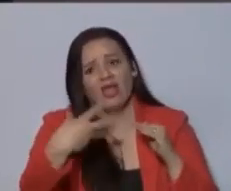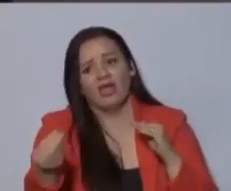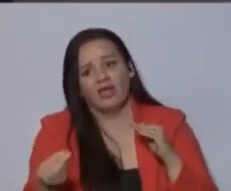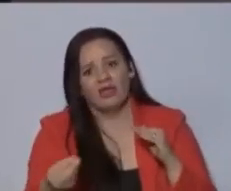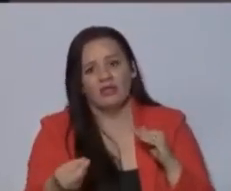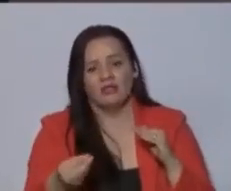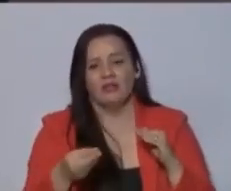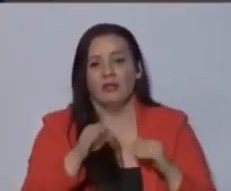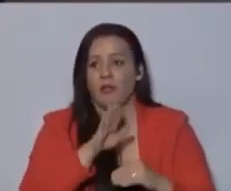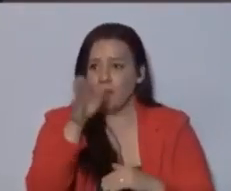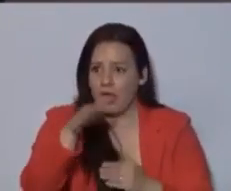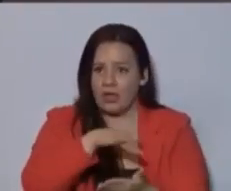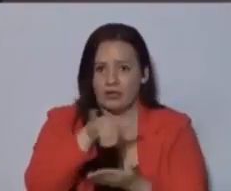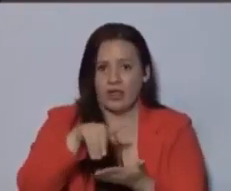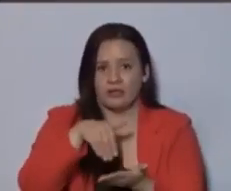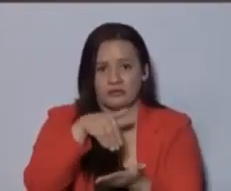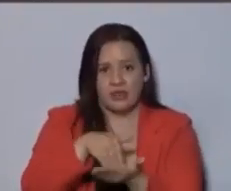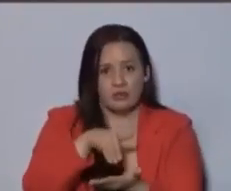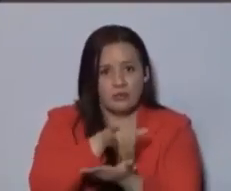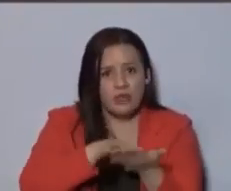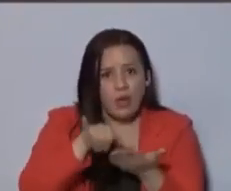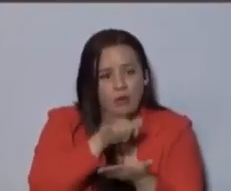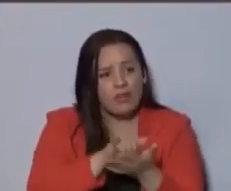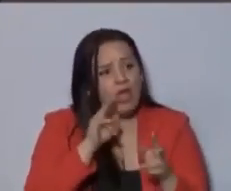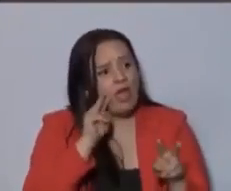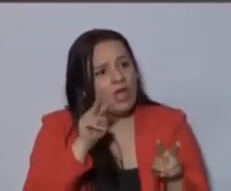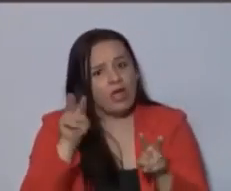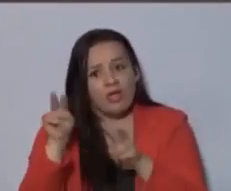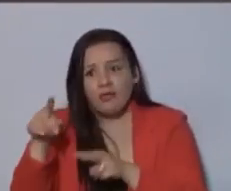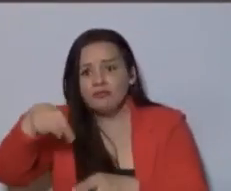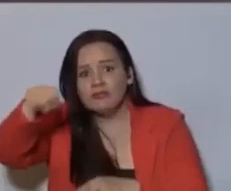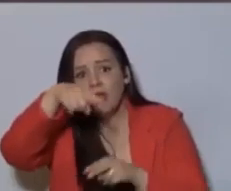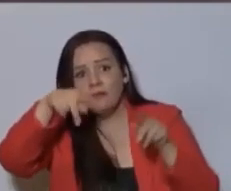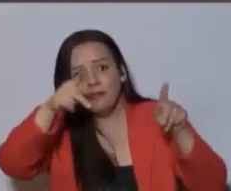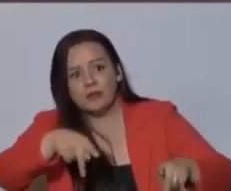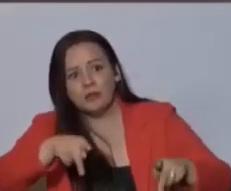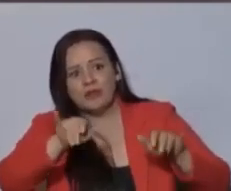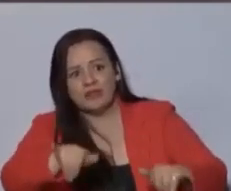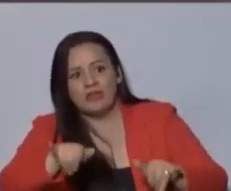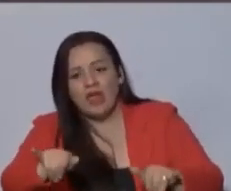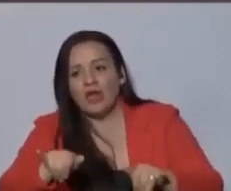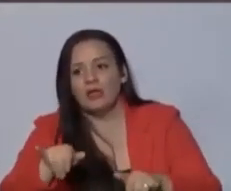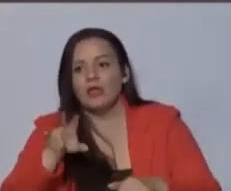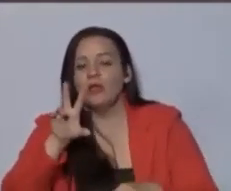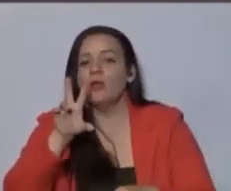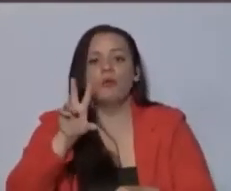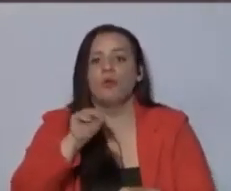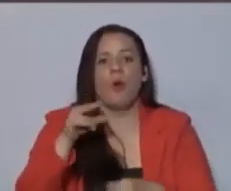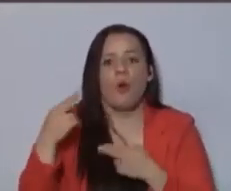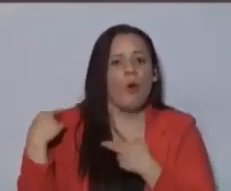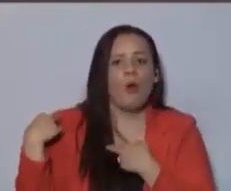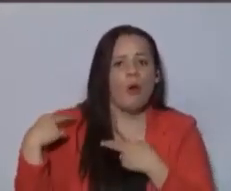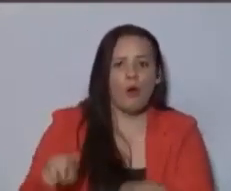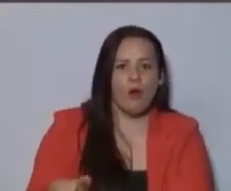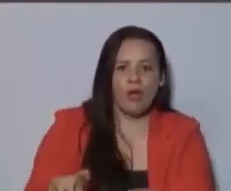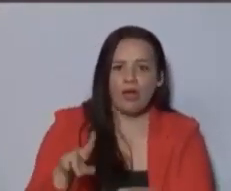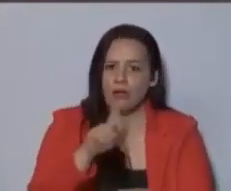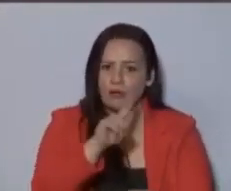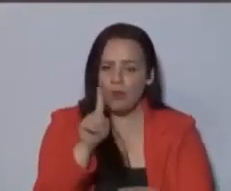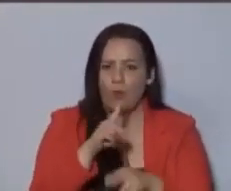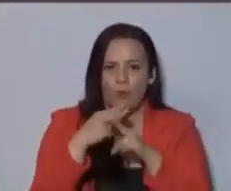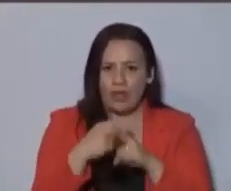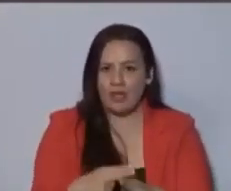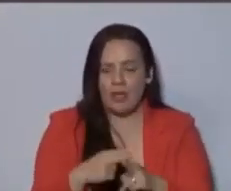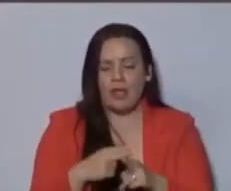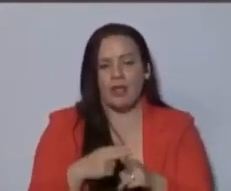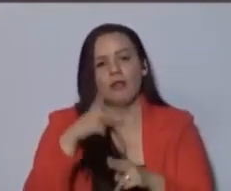Vayan al centro San José y van a ver que esas personas que están ahí no por irresponsables, como las ha llamado el